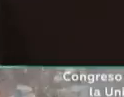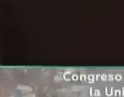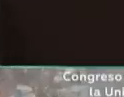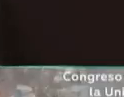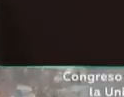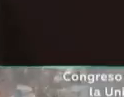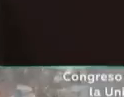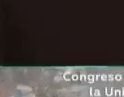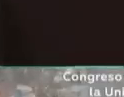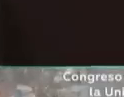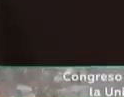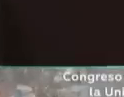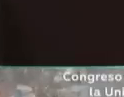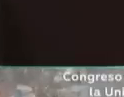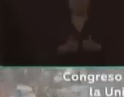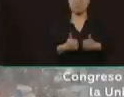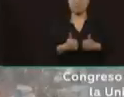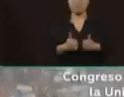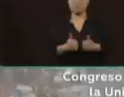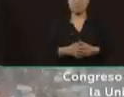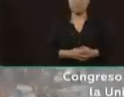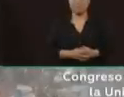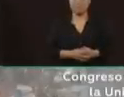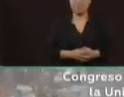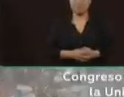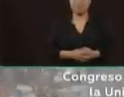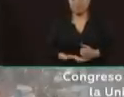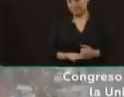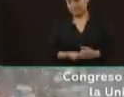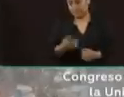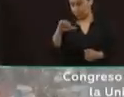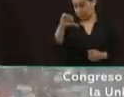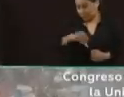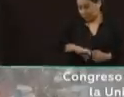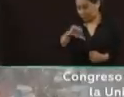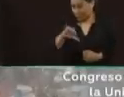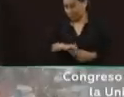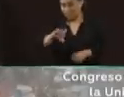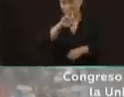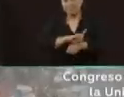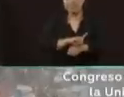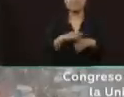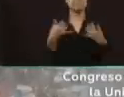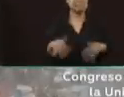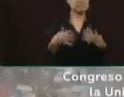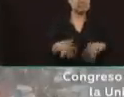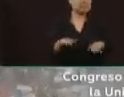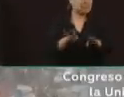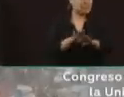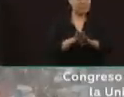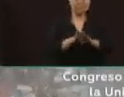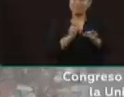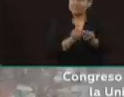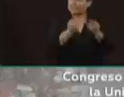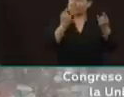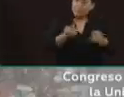compañeras y compañeros, el día de hoy es un día histórico.